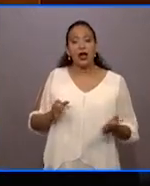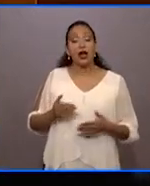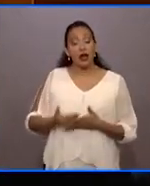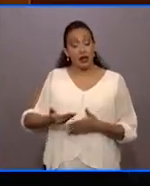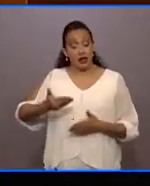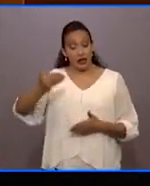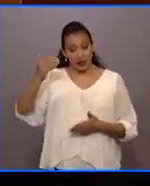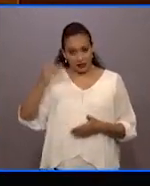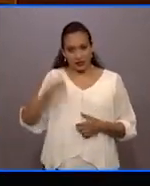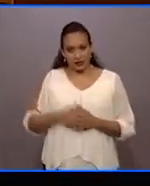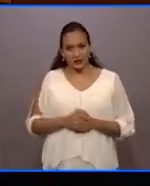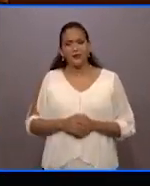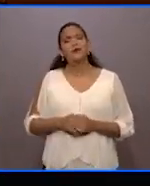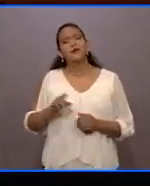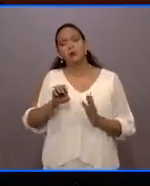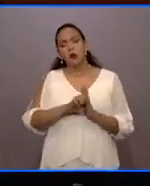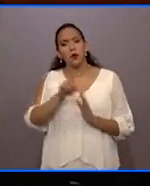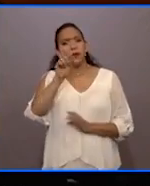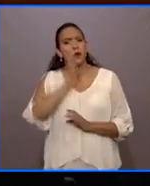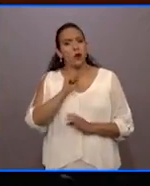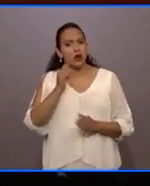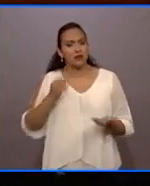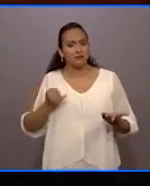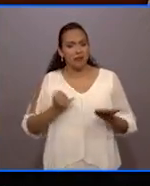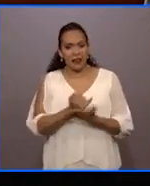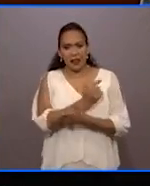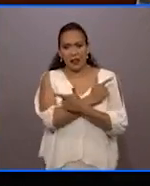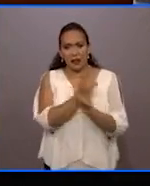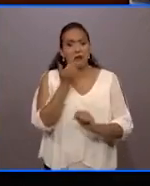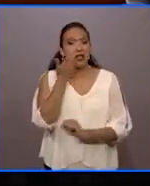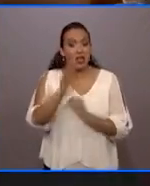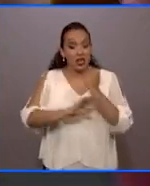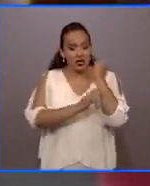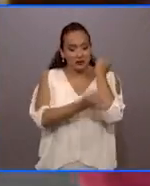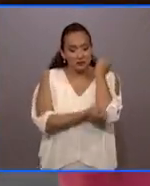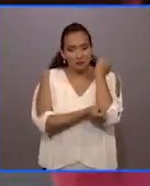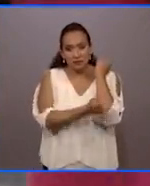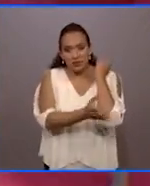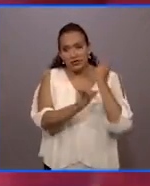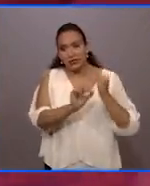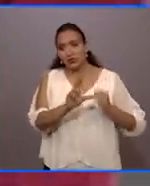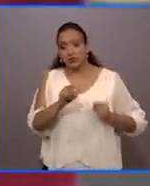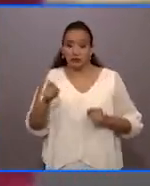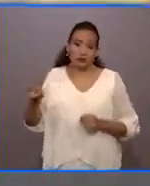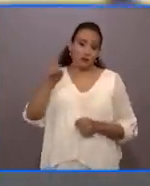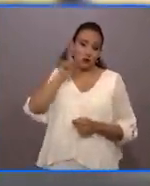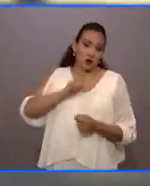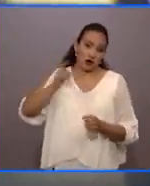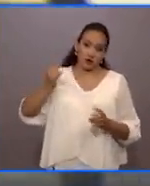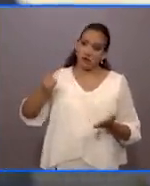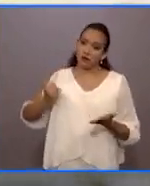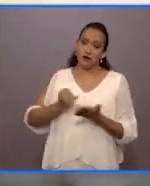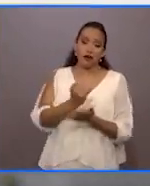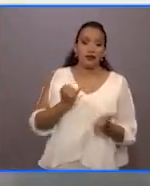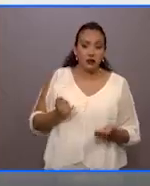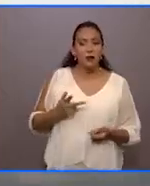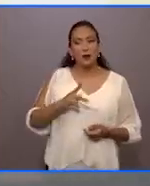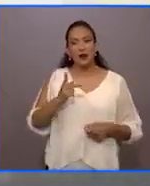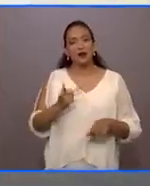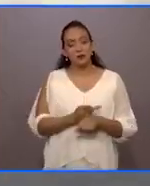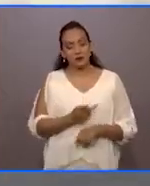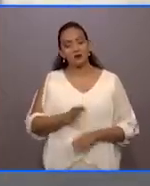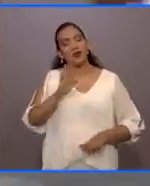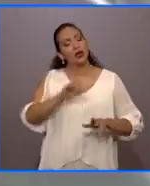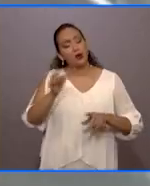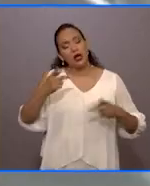disposiciones violan el derecho a decidir porque la determinación de interrumpir o no un embarazo corresponde exclusivamente a las mujeres